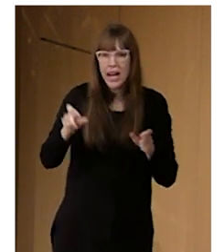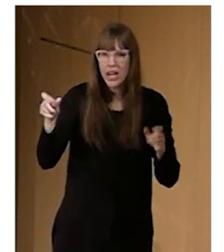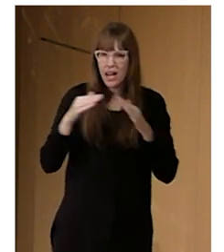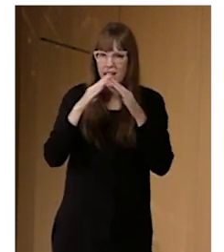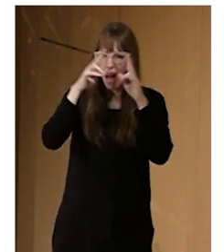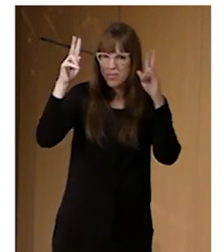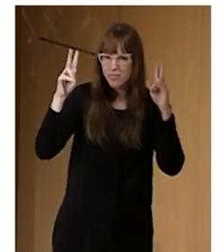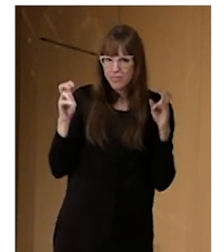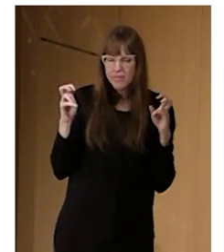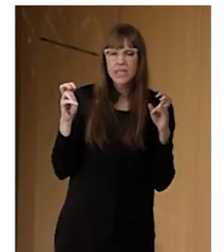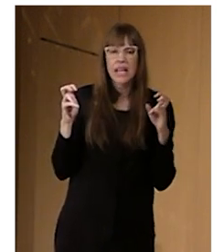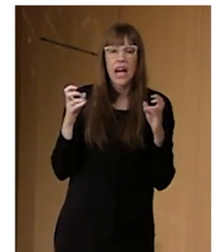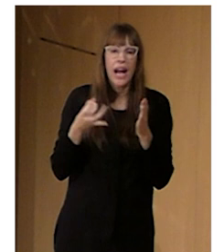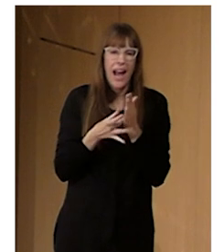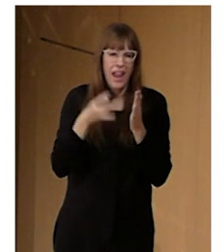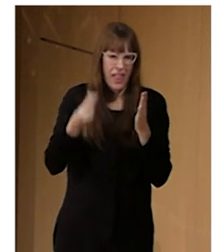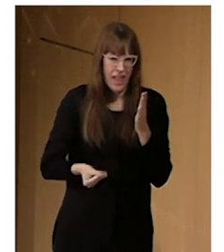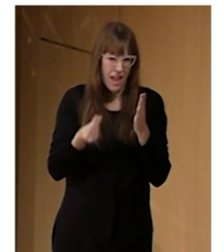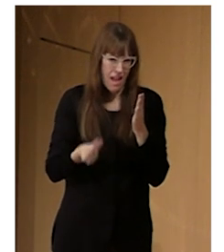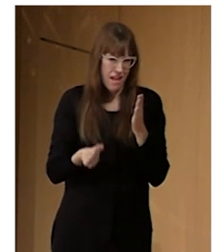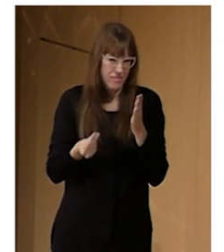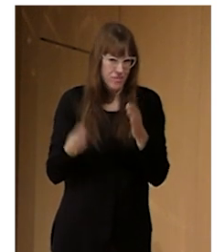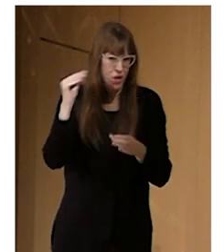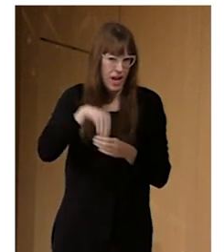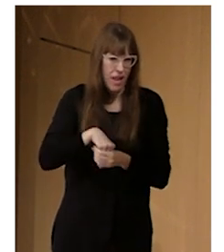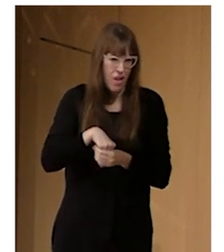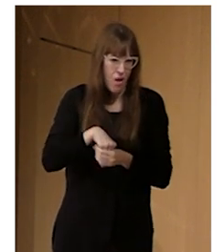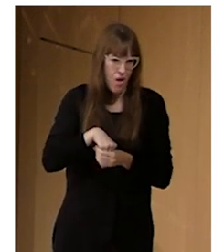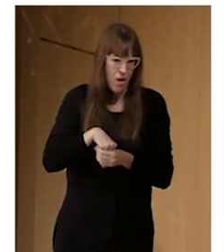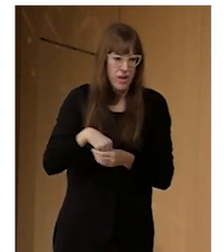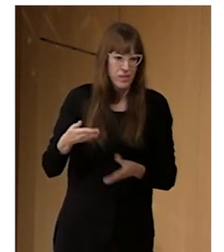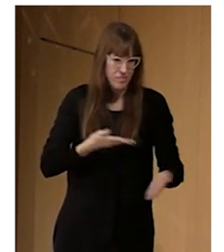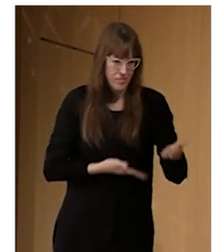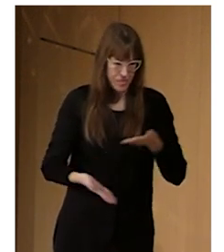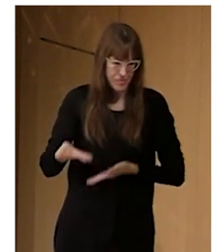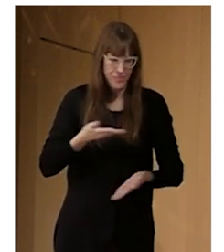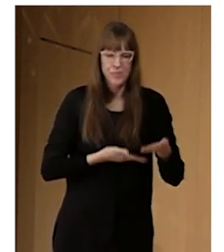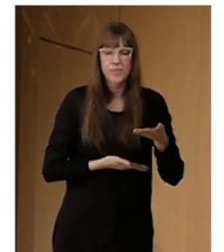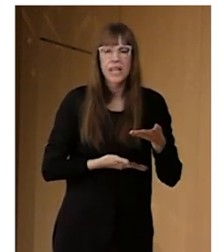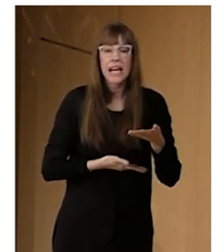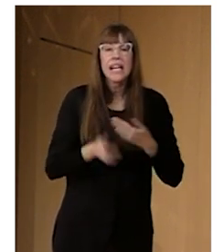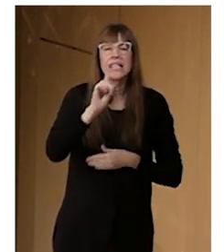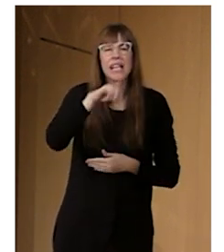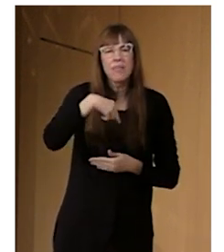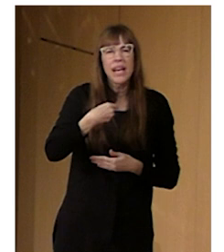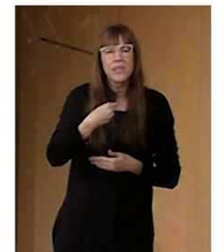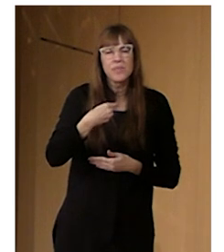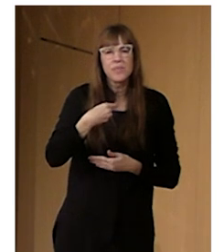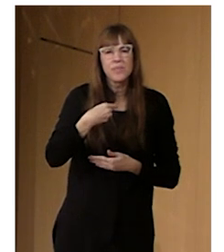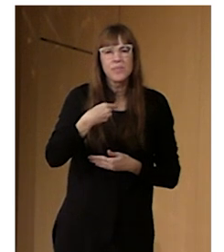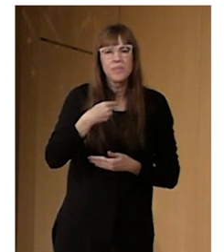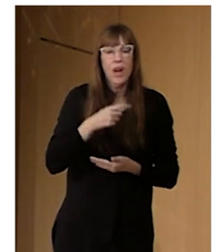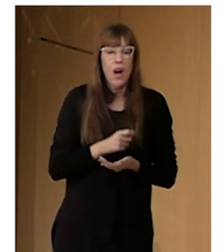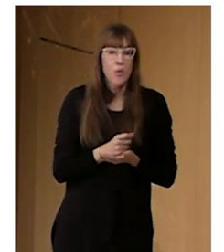calidad y se nos presentaba después un un reto que era una vez que